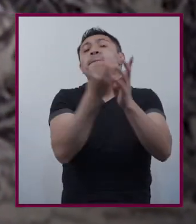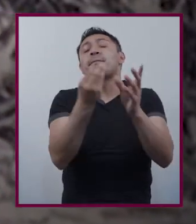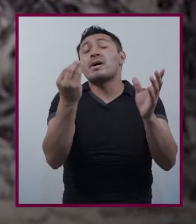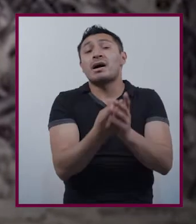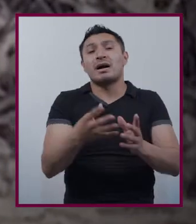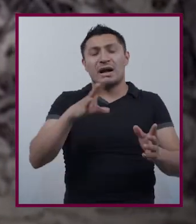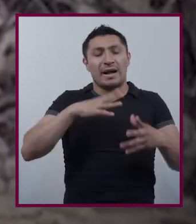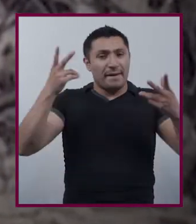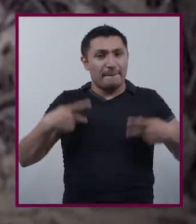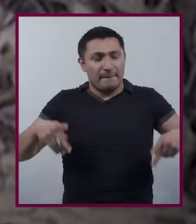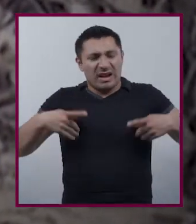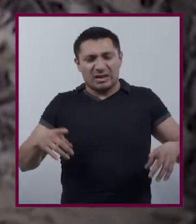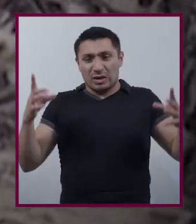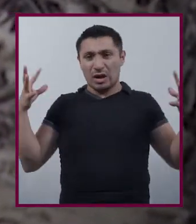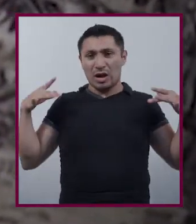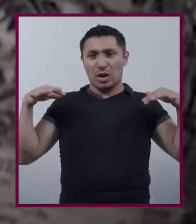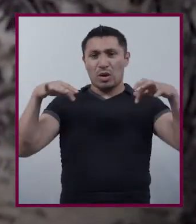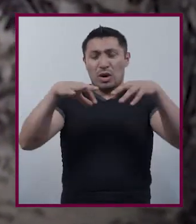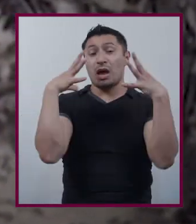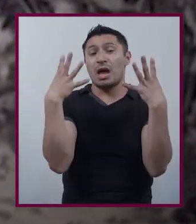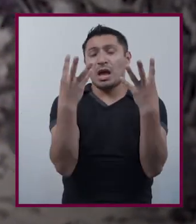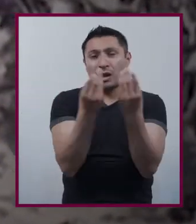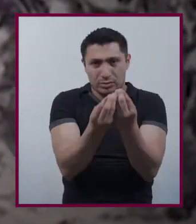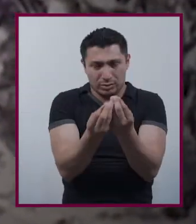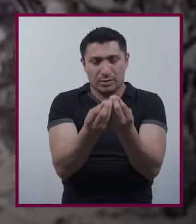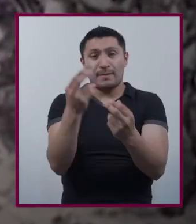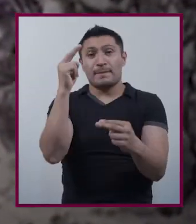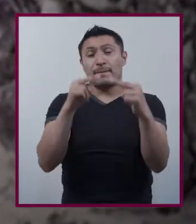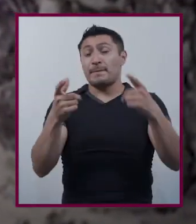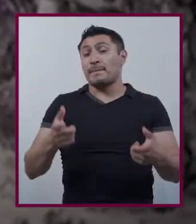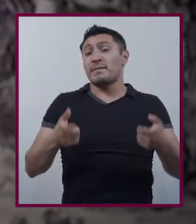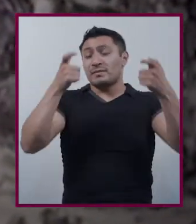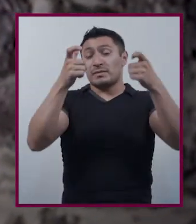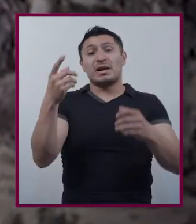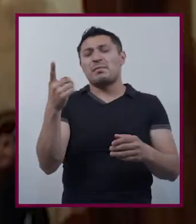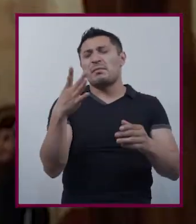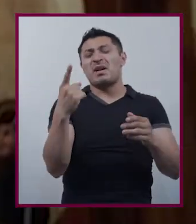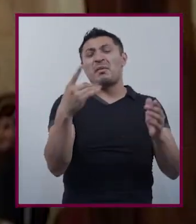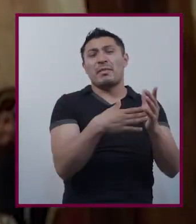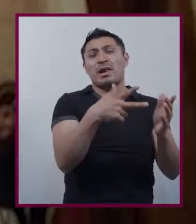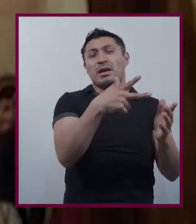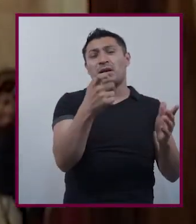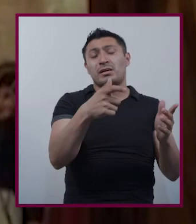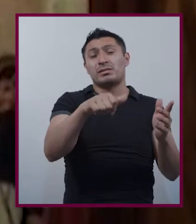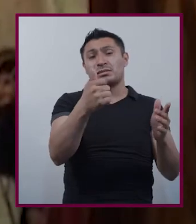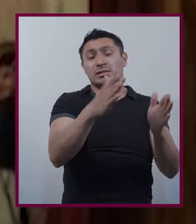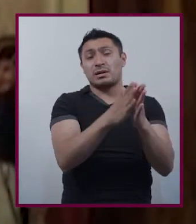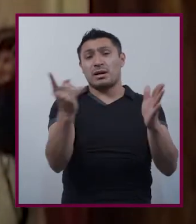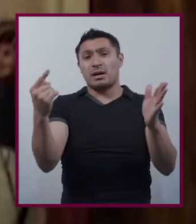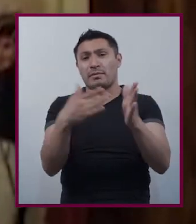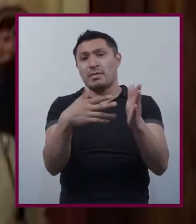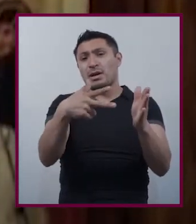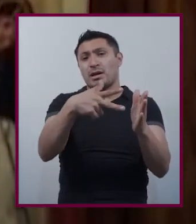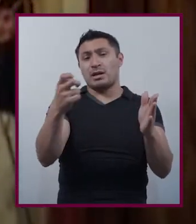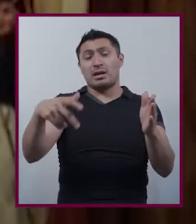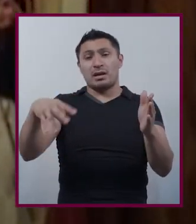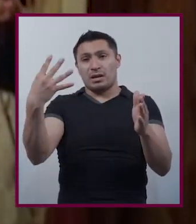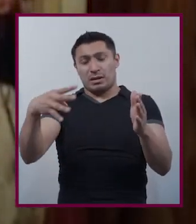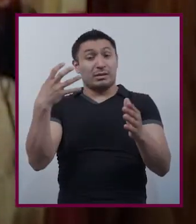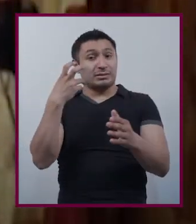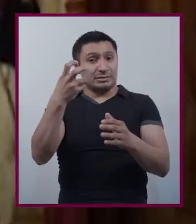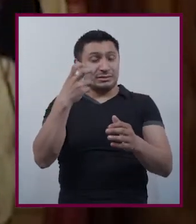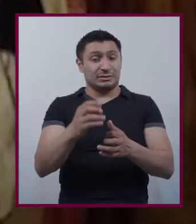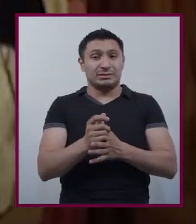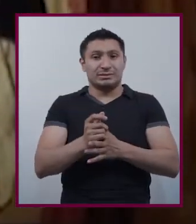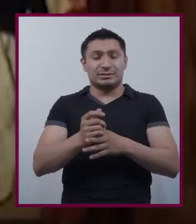conformada por personas cercanas a las altas esferas que, entre 1811 y 1814,